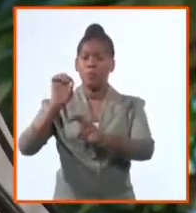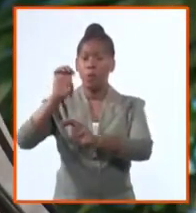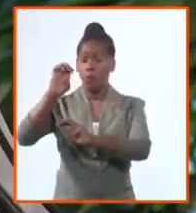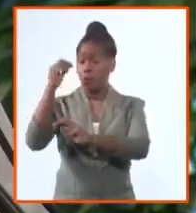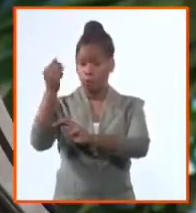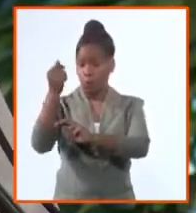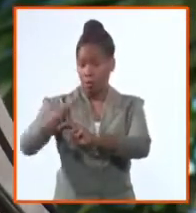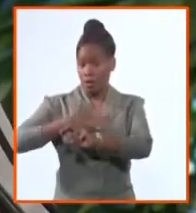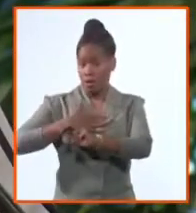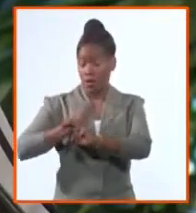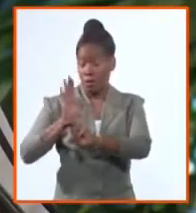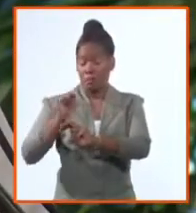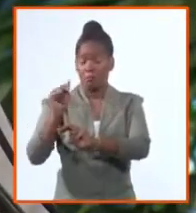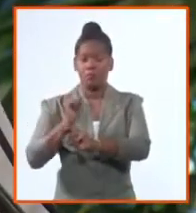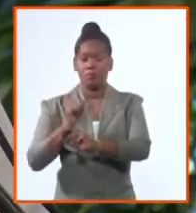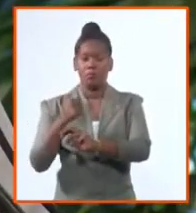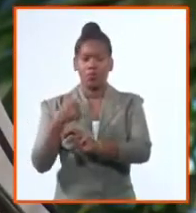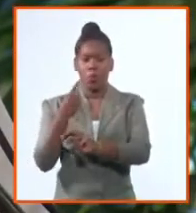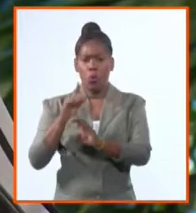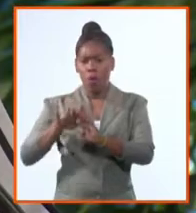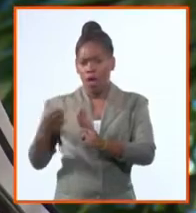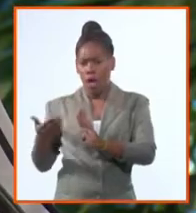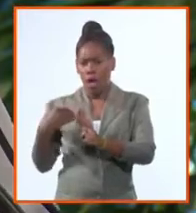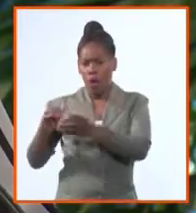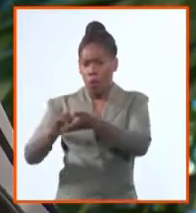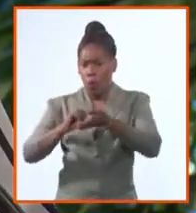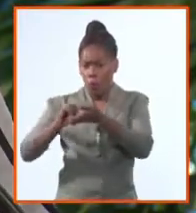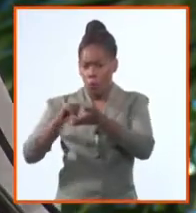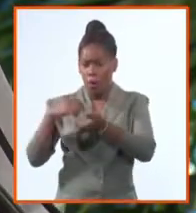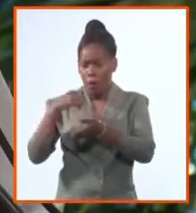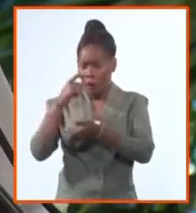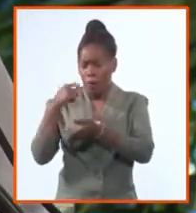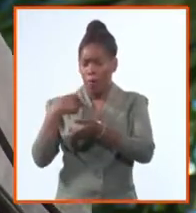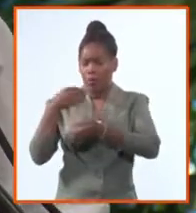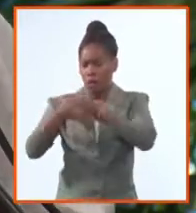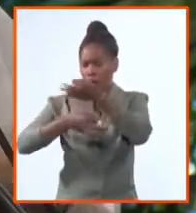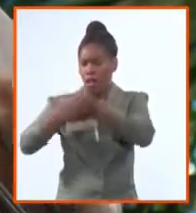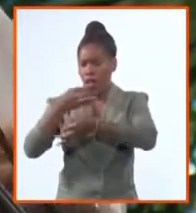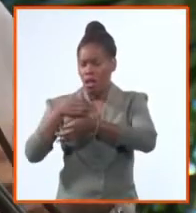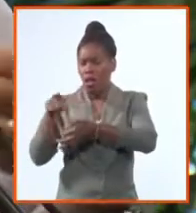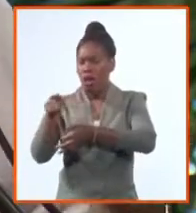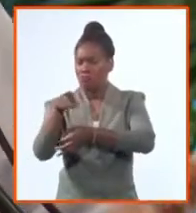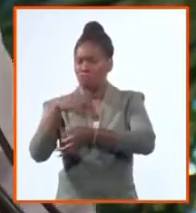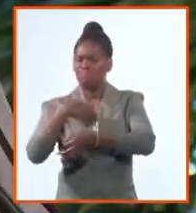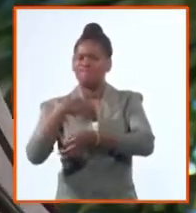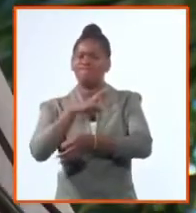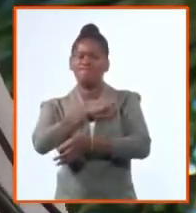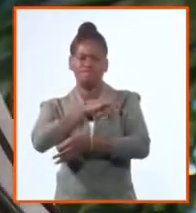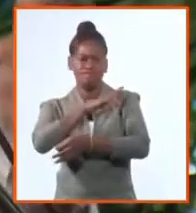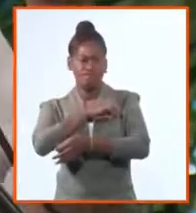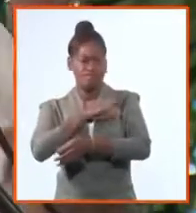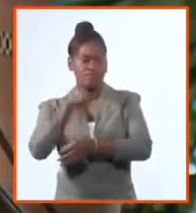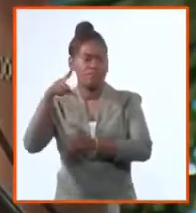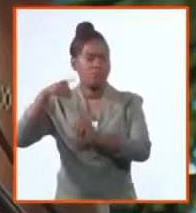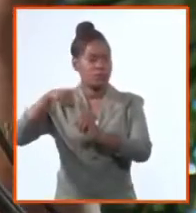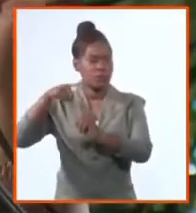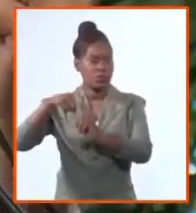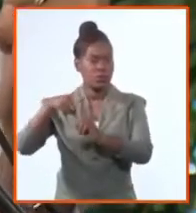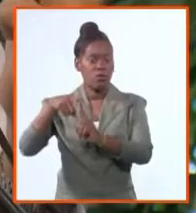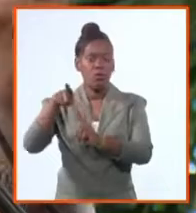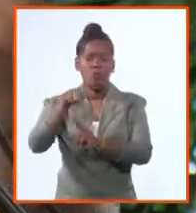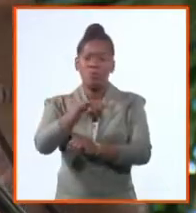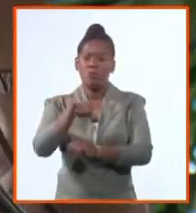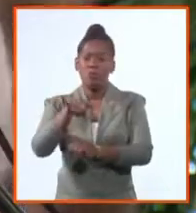comentaba con Agustín, que está metido en ese tema también, que tienen que llevarnos nosotros a otra forma de renegociar la